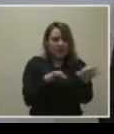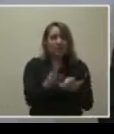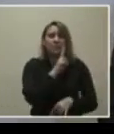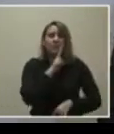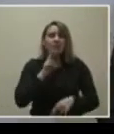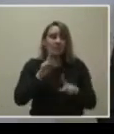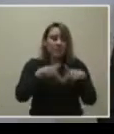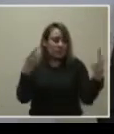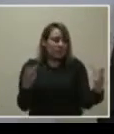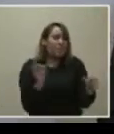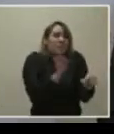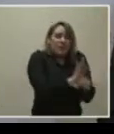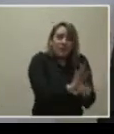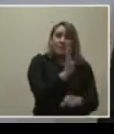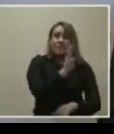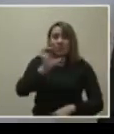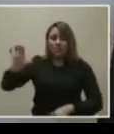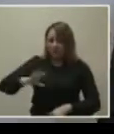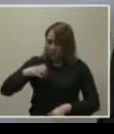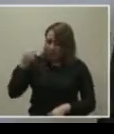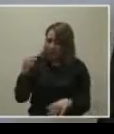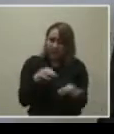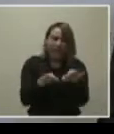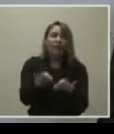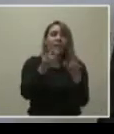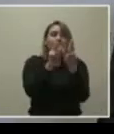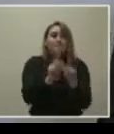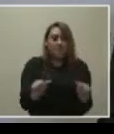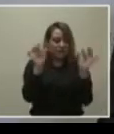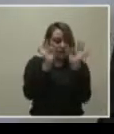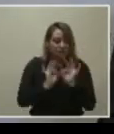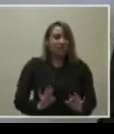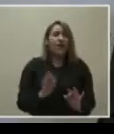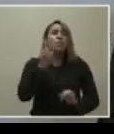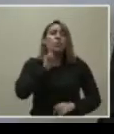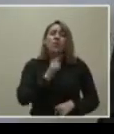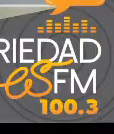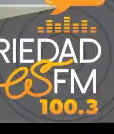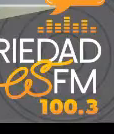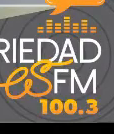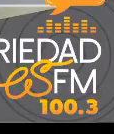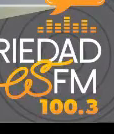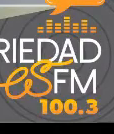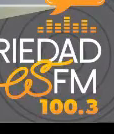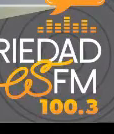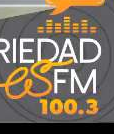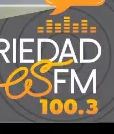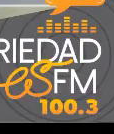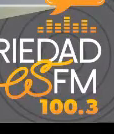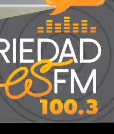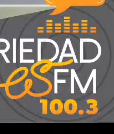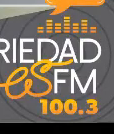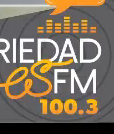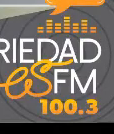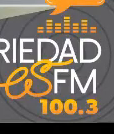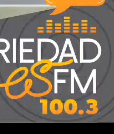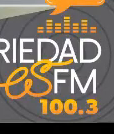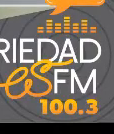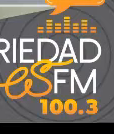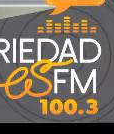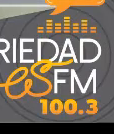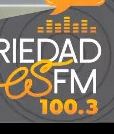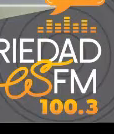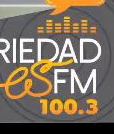California estamos trabajando por la paz, por la tranquilidad de todas, de todos, y por supuesto para que los medios de comunicación